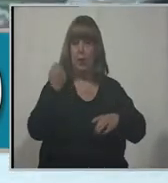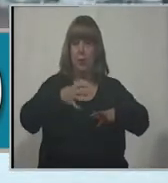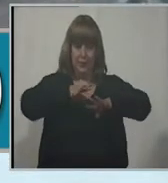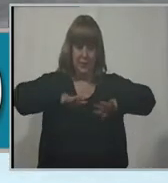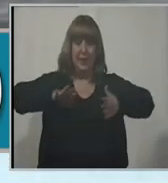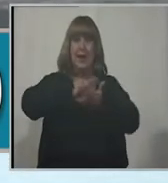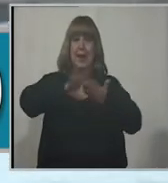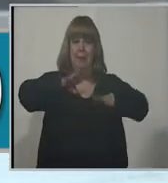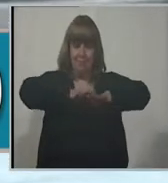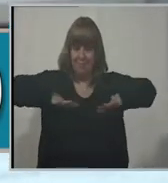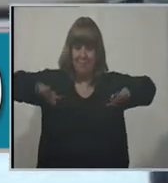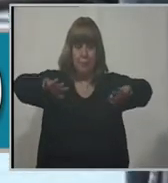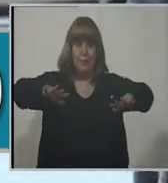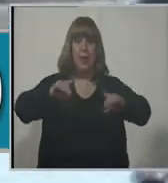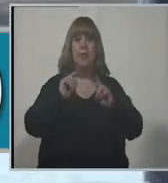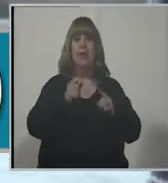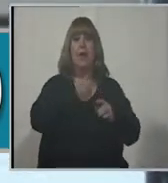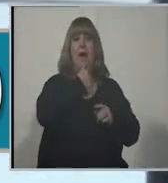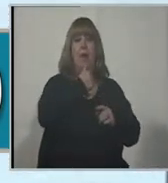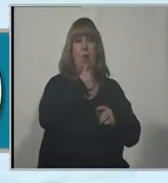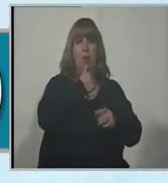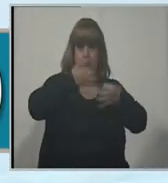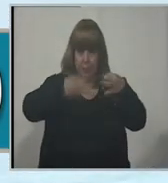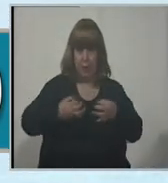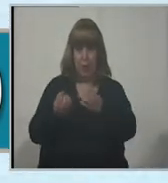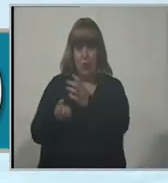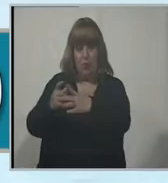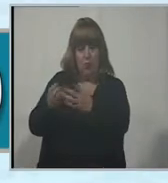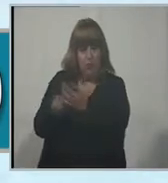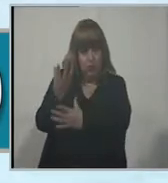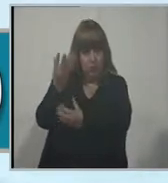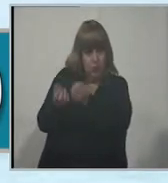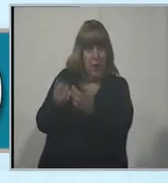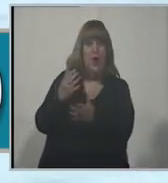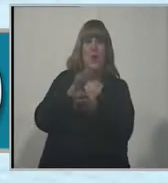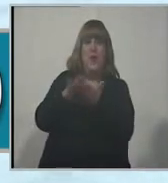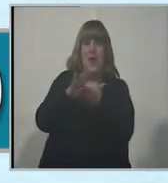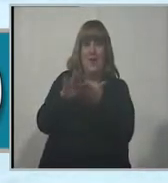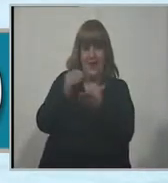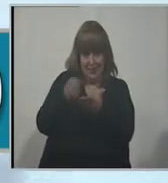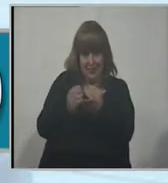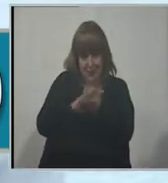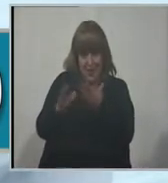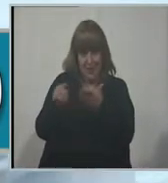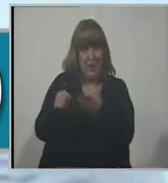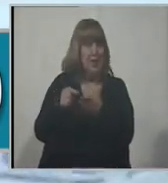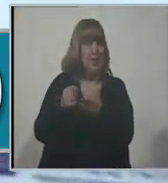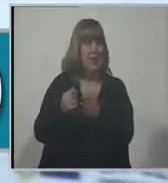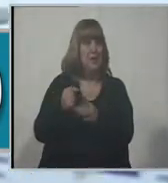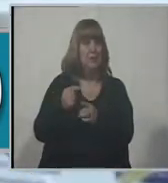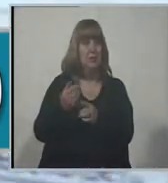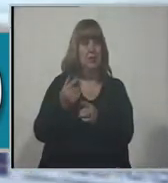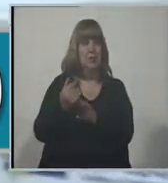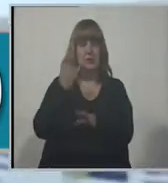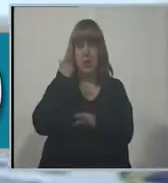una nueva fuente de agua. Y una nueva que incluyeron ahora en esta última instancia, ¿no? Se ha